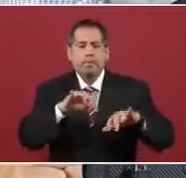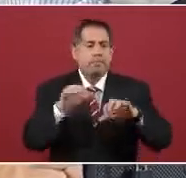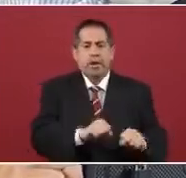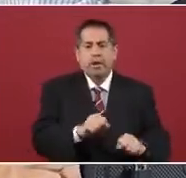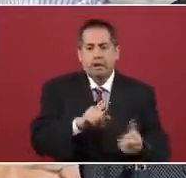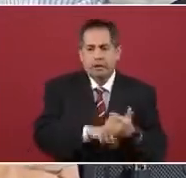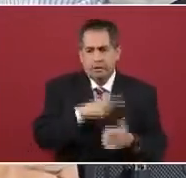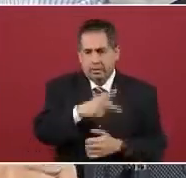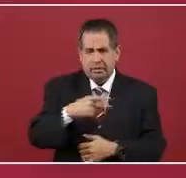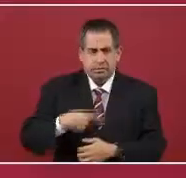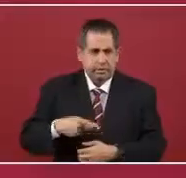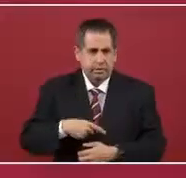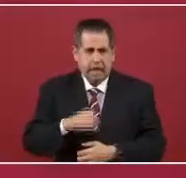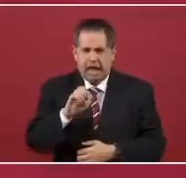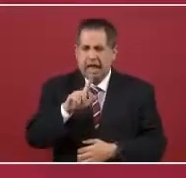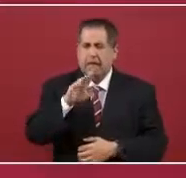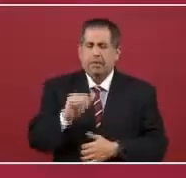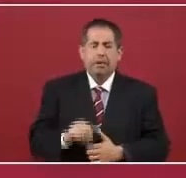su detención. Sí.